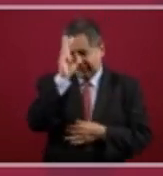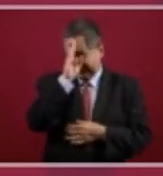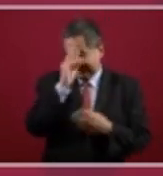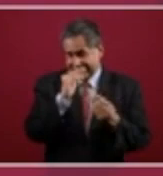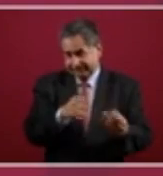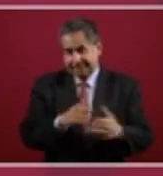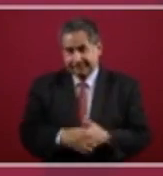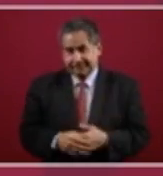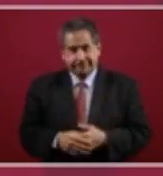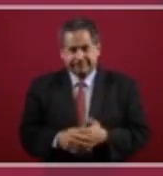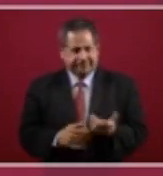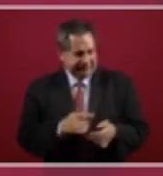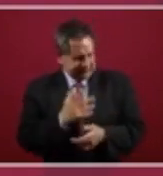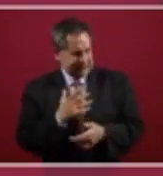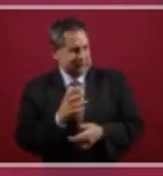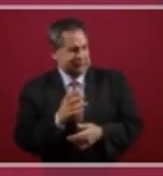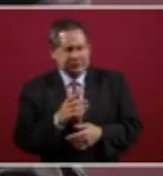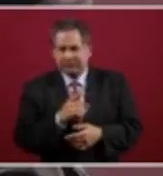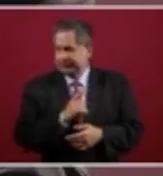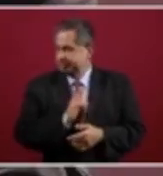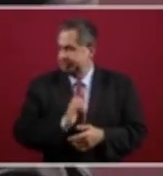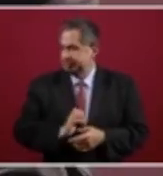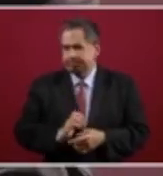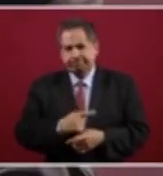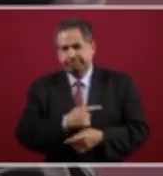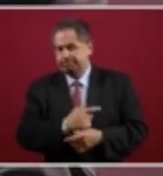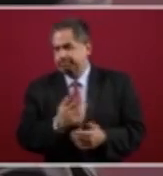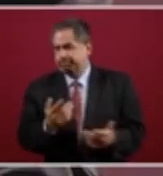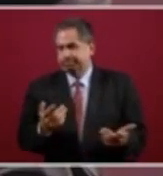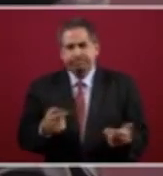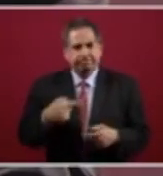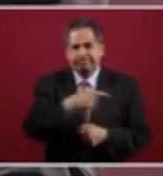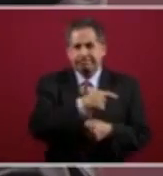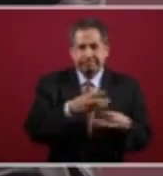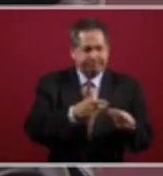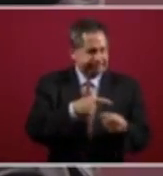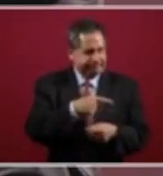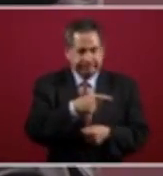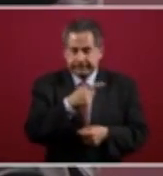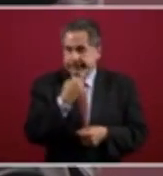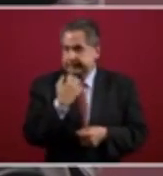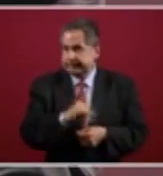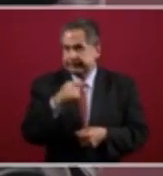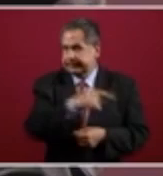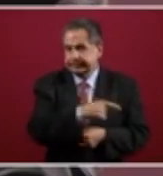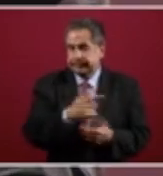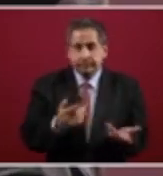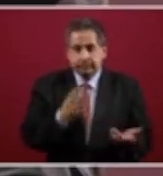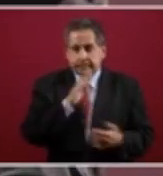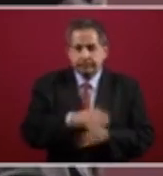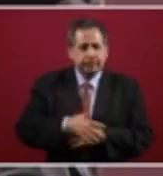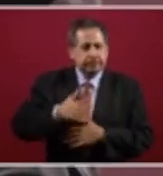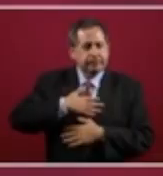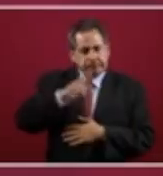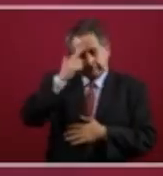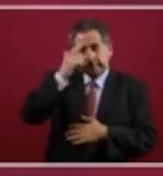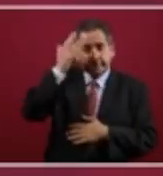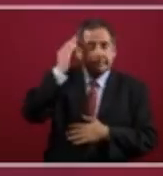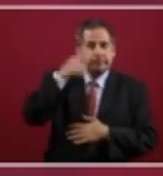daban hasta pena ajena, hacían hasta el ridículo. Yo recuerdo que